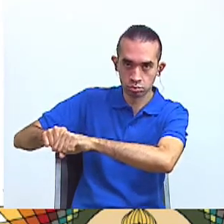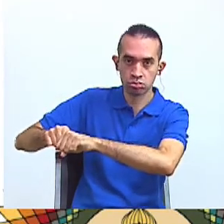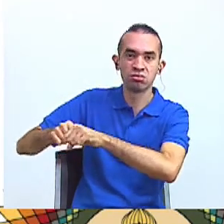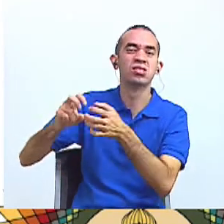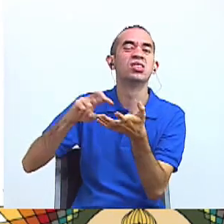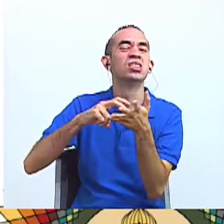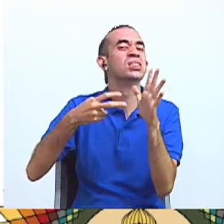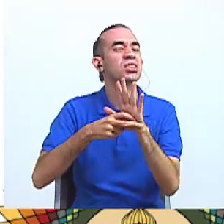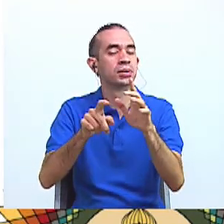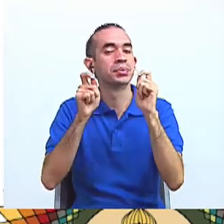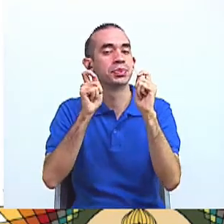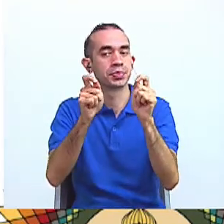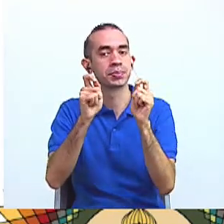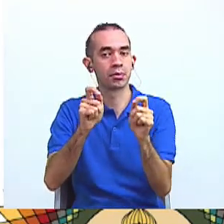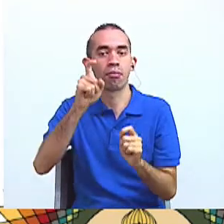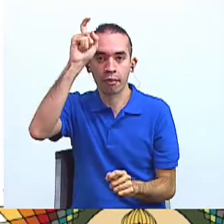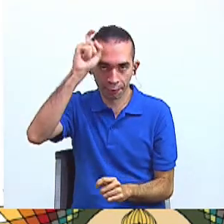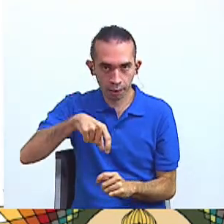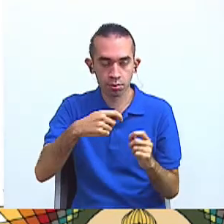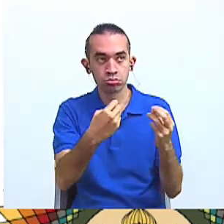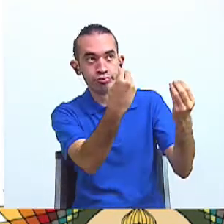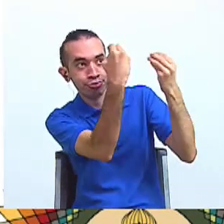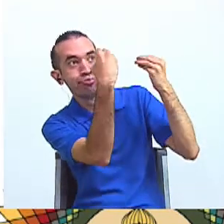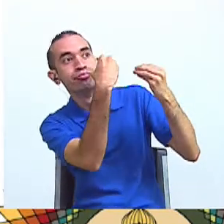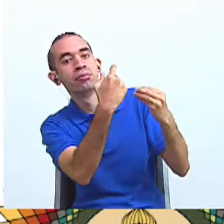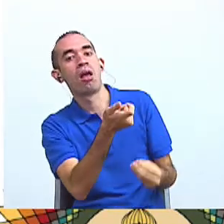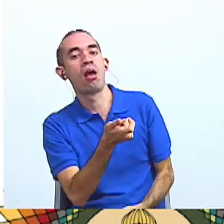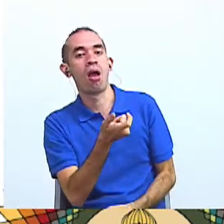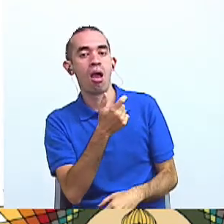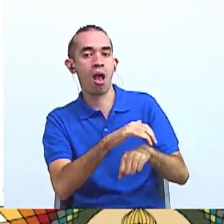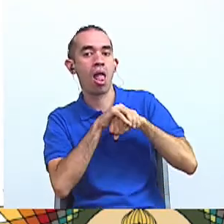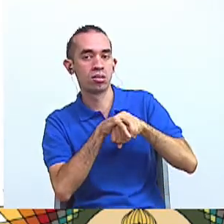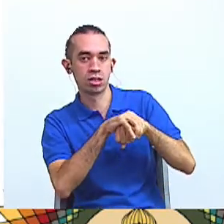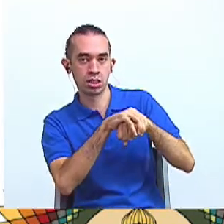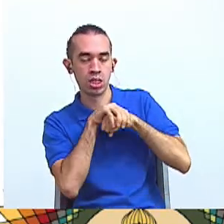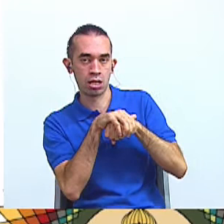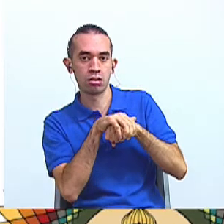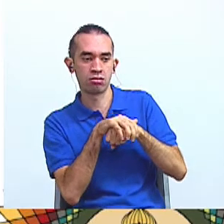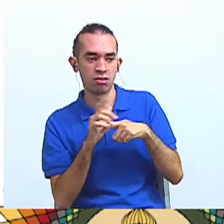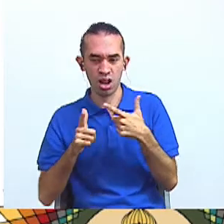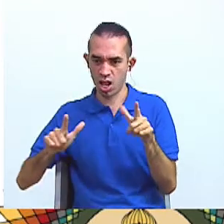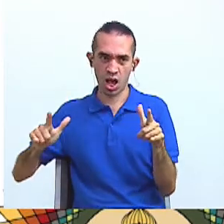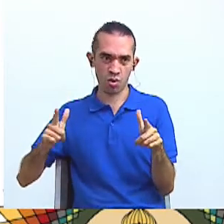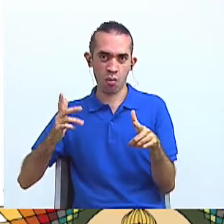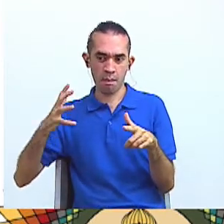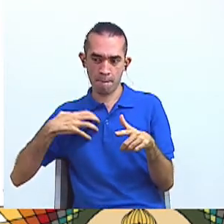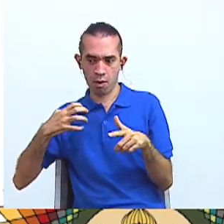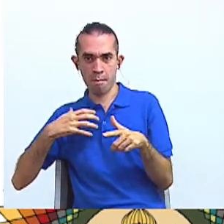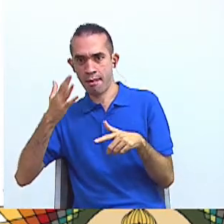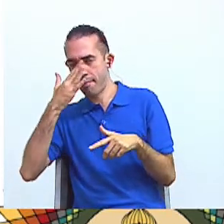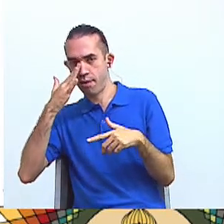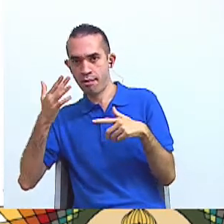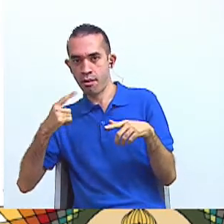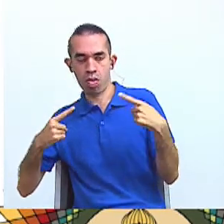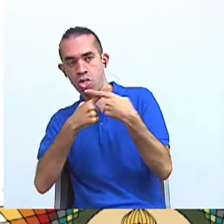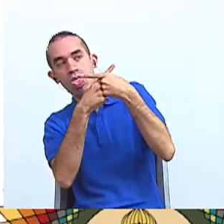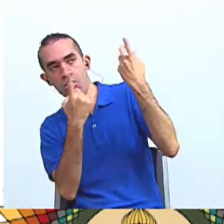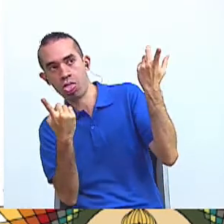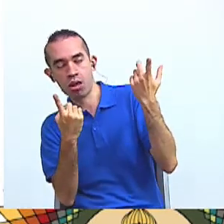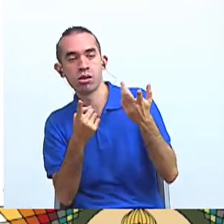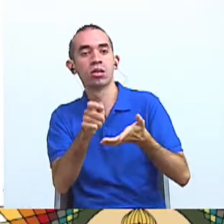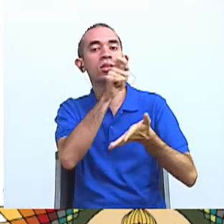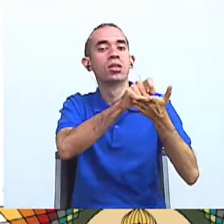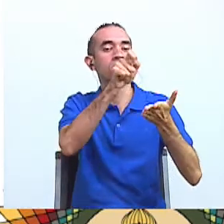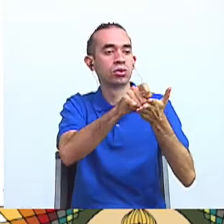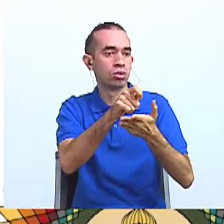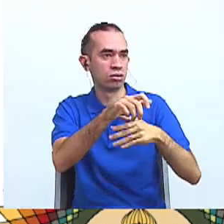en la educación debían recibir en inglés, no en su lengua materna. Los textos eran escritos